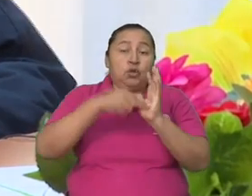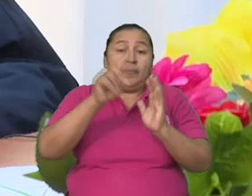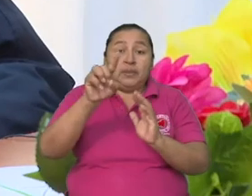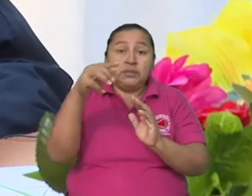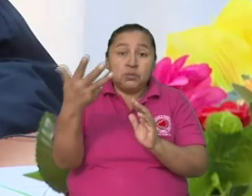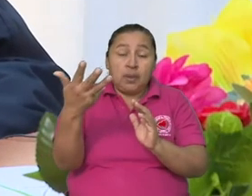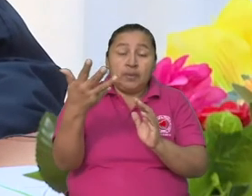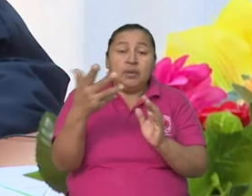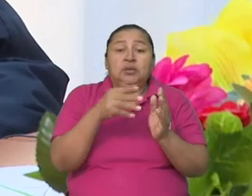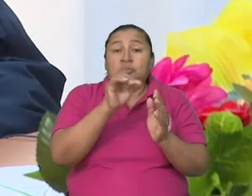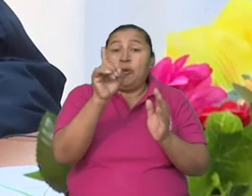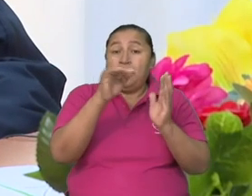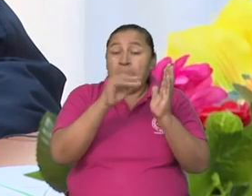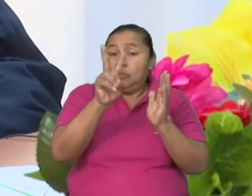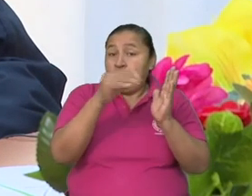aprobaron